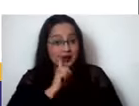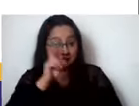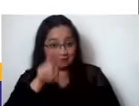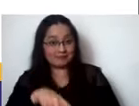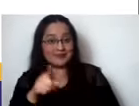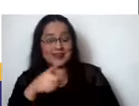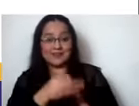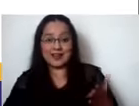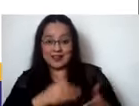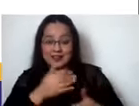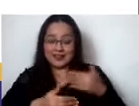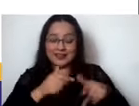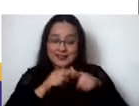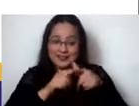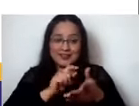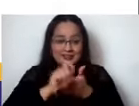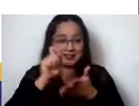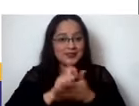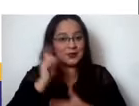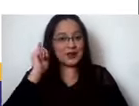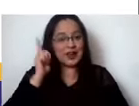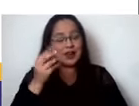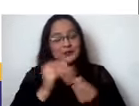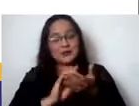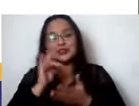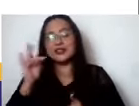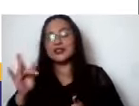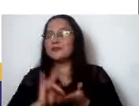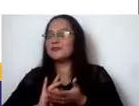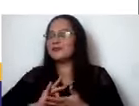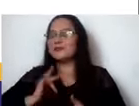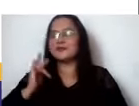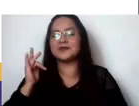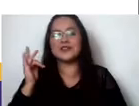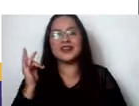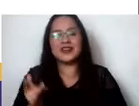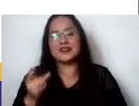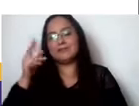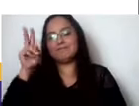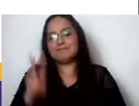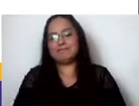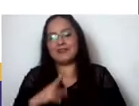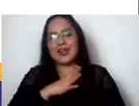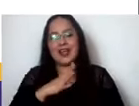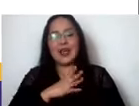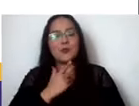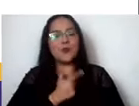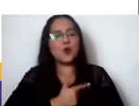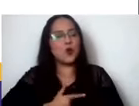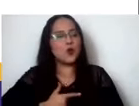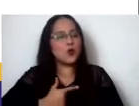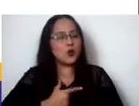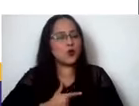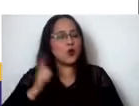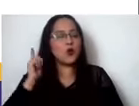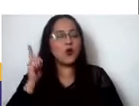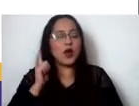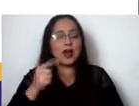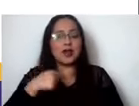Hay que seguir. Claro que sí, muchísimas gracias, de verdad, es un enorme gusto y ojalá que podamos